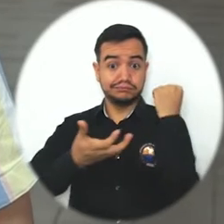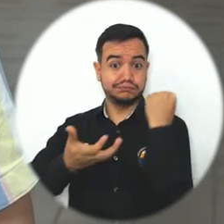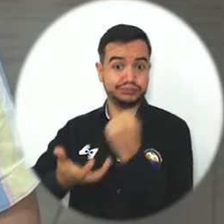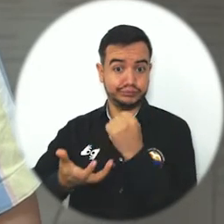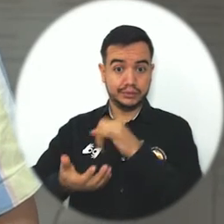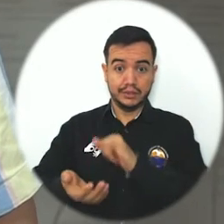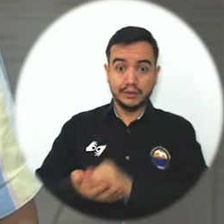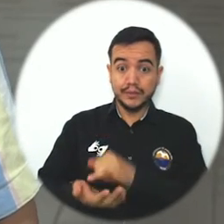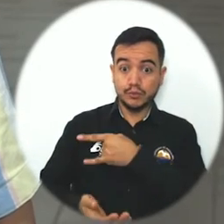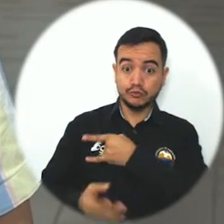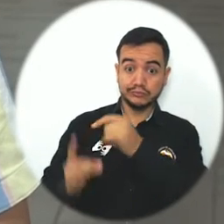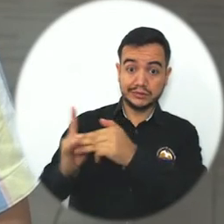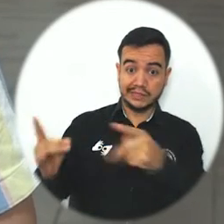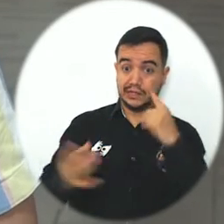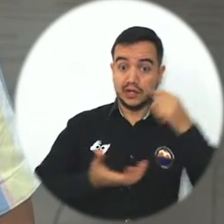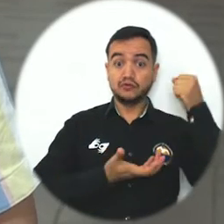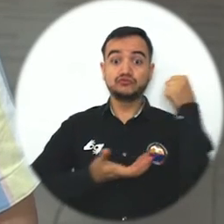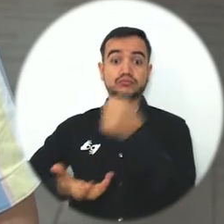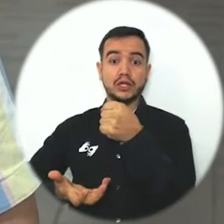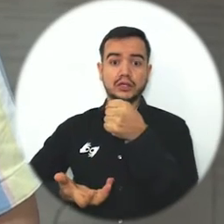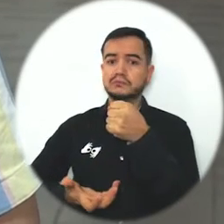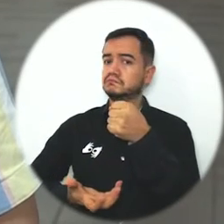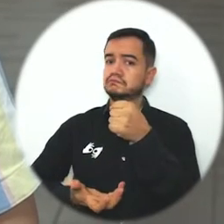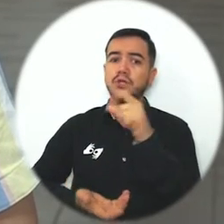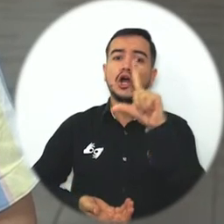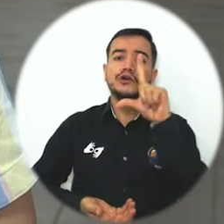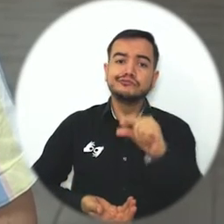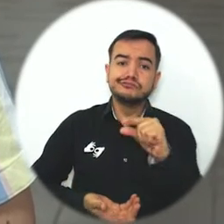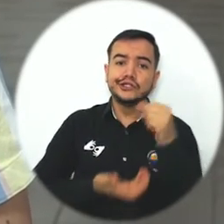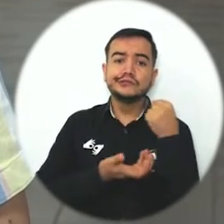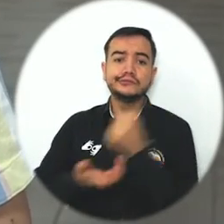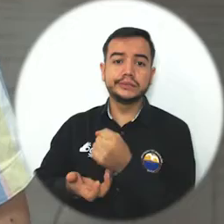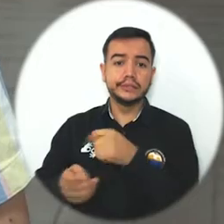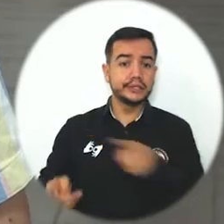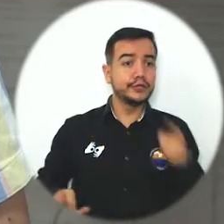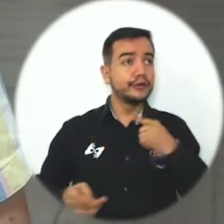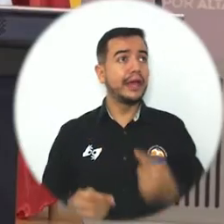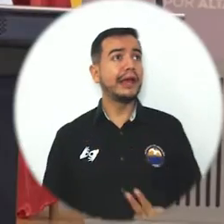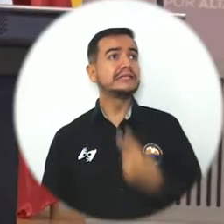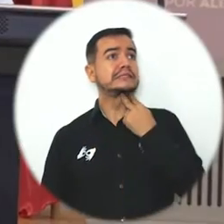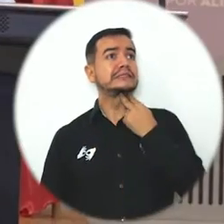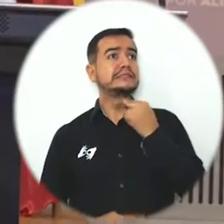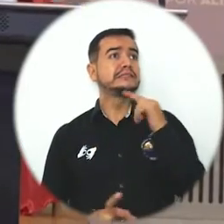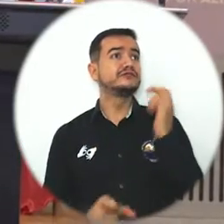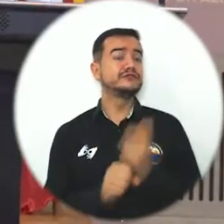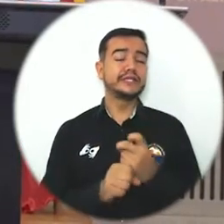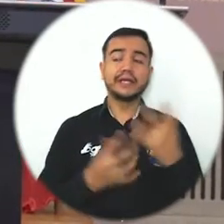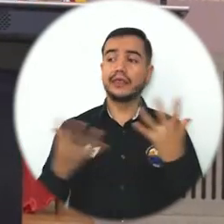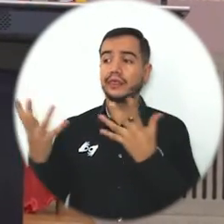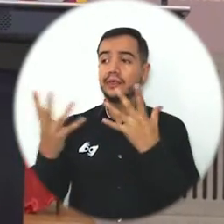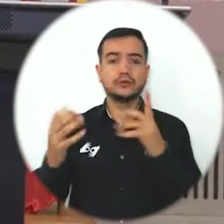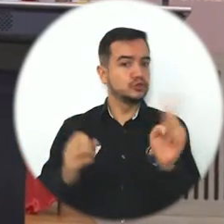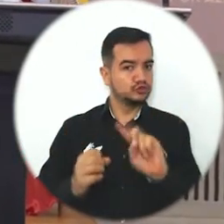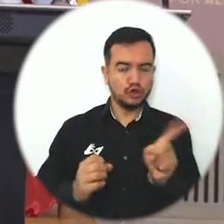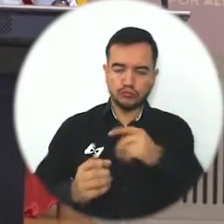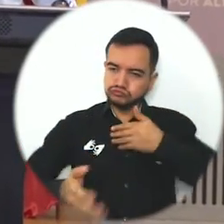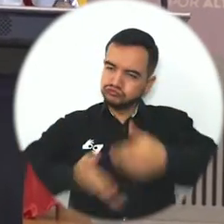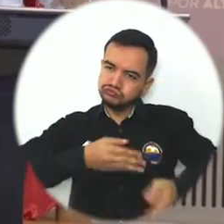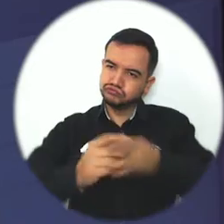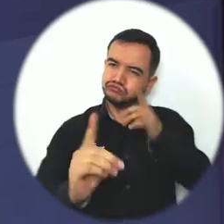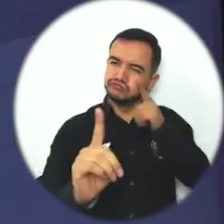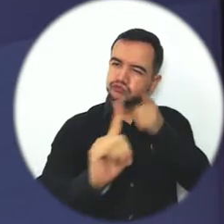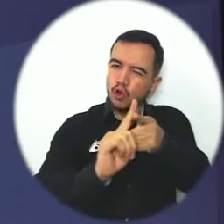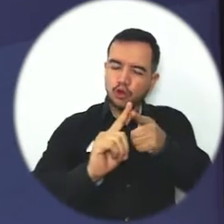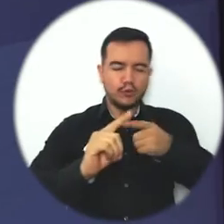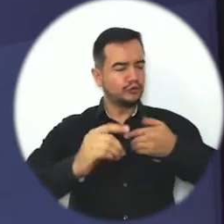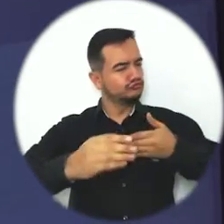menos recursos recibe en el tema de manejo de la nación. Eso no quiere decir que haya limitantes, sino por el contrario, lo que hay es